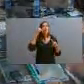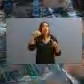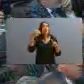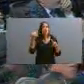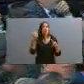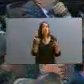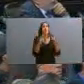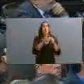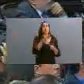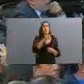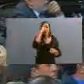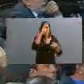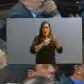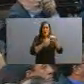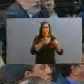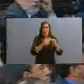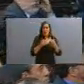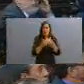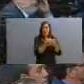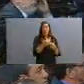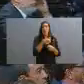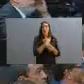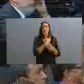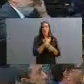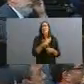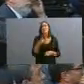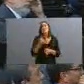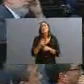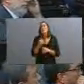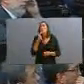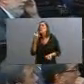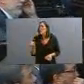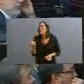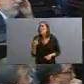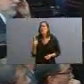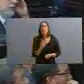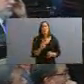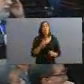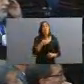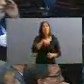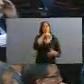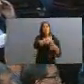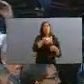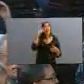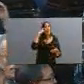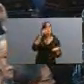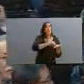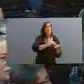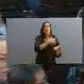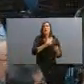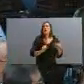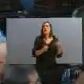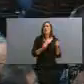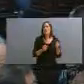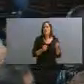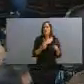de Acuerdos, se le pregunta exactamente sobre esto, porque era un tema que siempre nos daba mucha rabia a los legisladores, ¿se acuerdan? Las legisladoras, nos